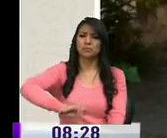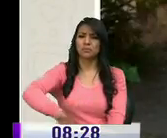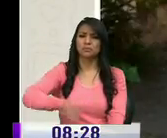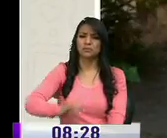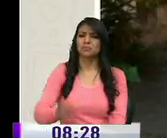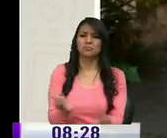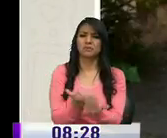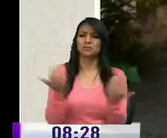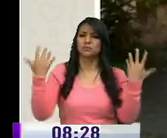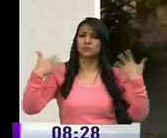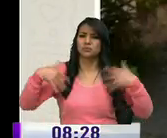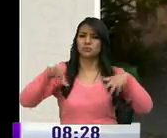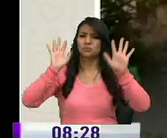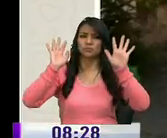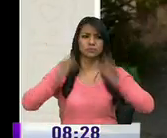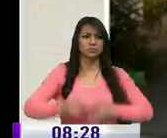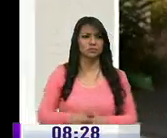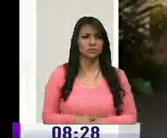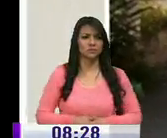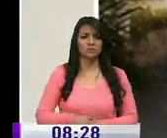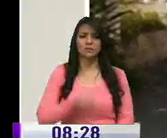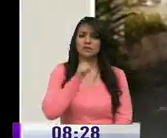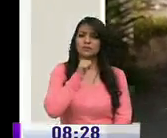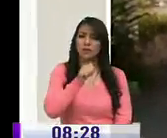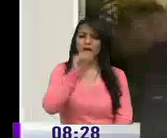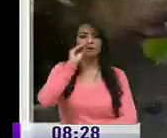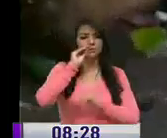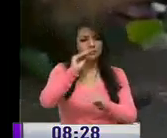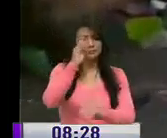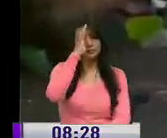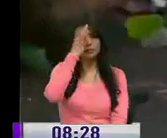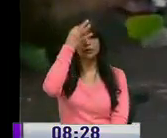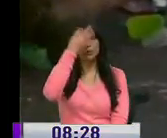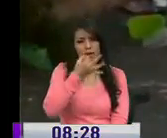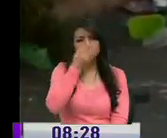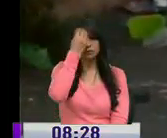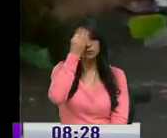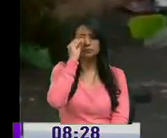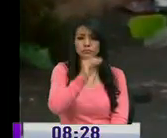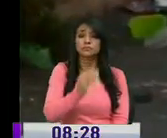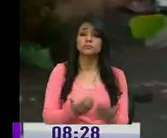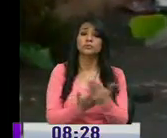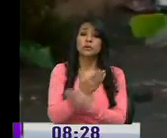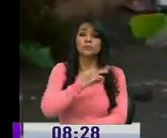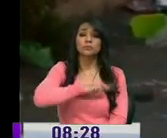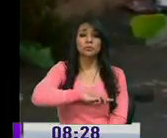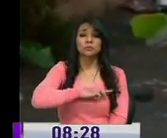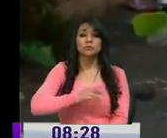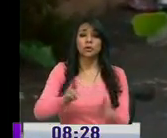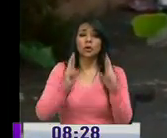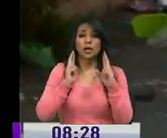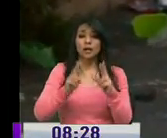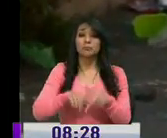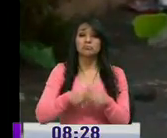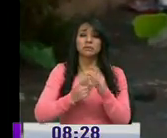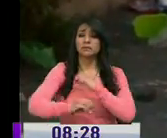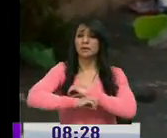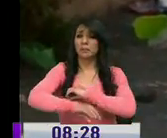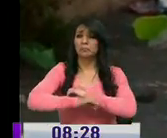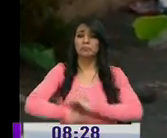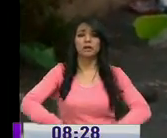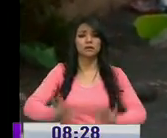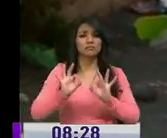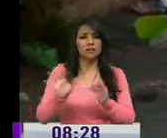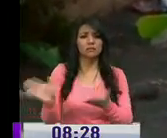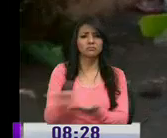gana? ¿Cómo nos faltan campañas educacionales? Ojalá el nuevo municipio emprenda campañas y sea más eficiente